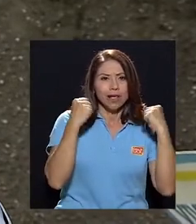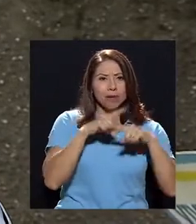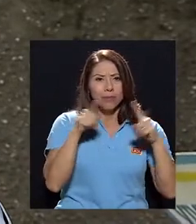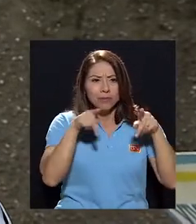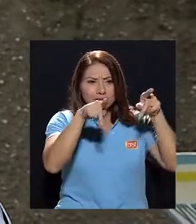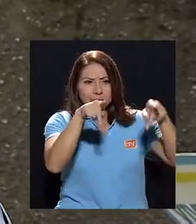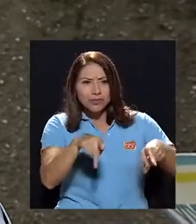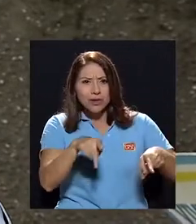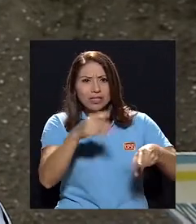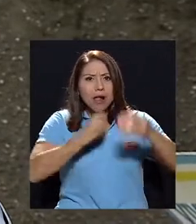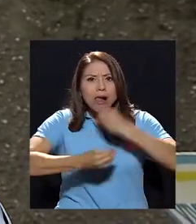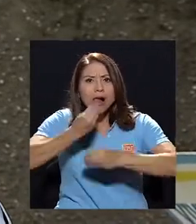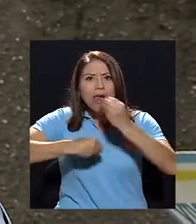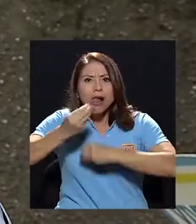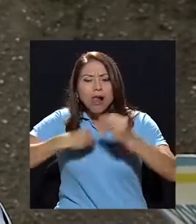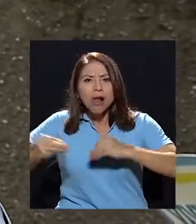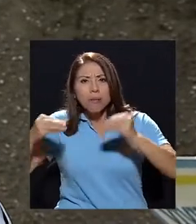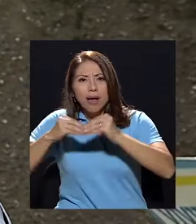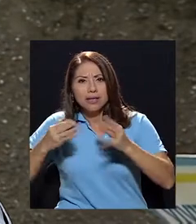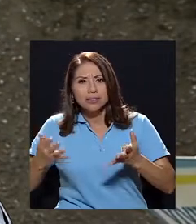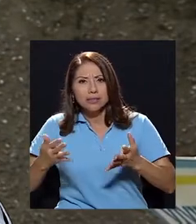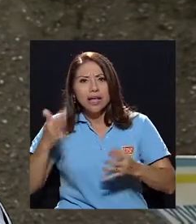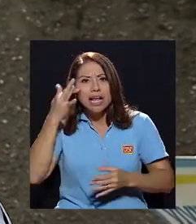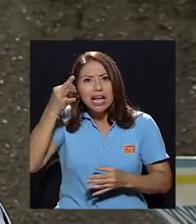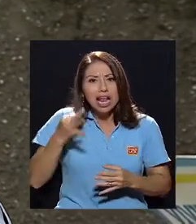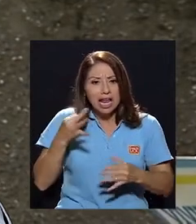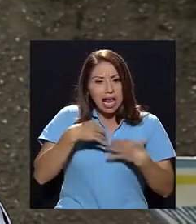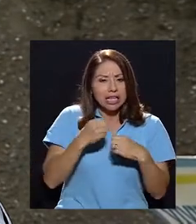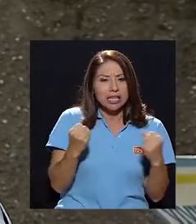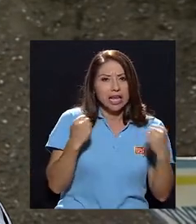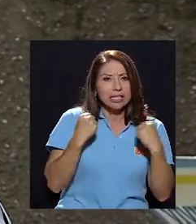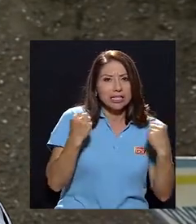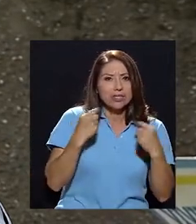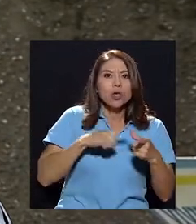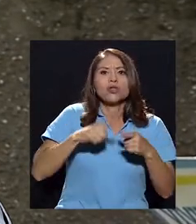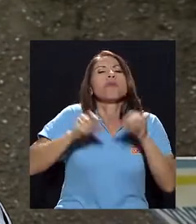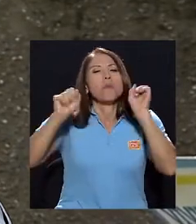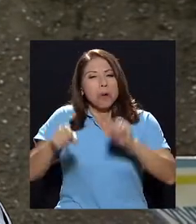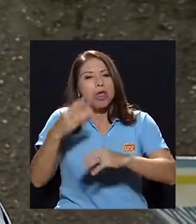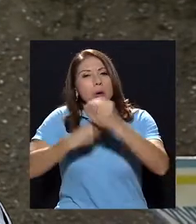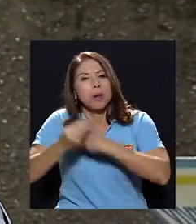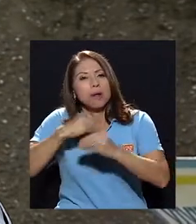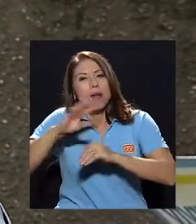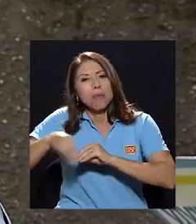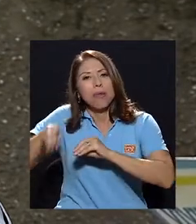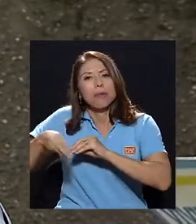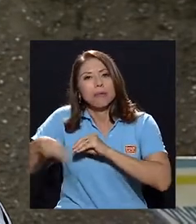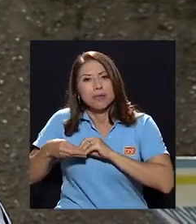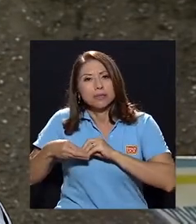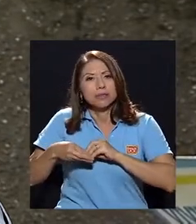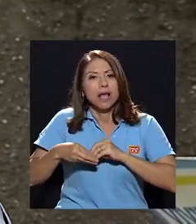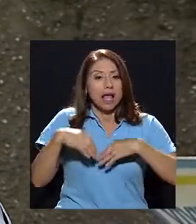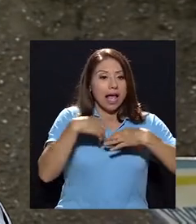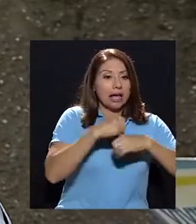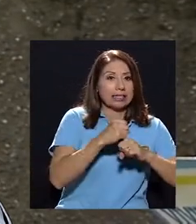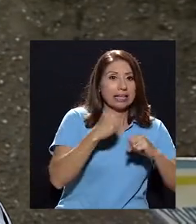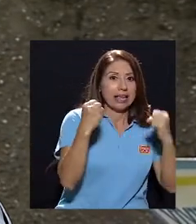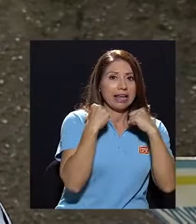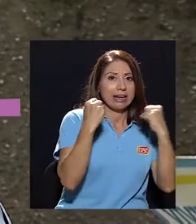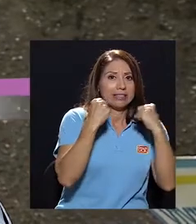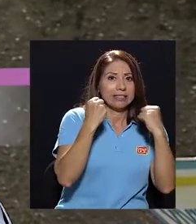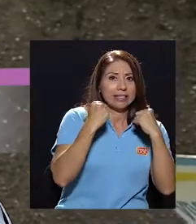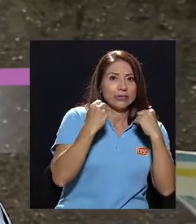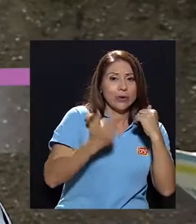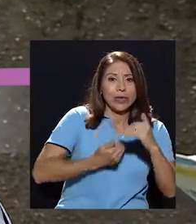porque creen que por hacer ejercicio pueden comer más de la cuenta. Entonces, hacen una sesión de ejercicio y reponen las calorías que